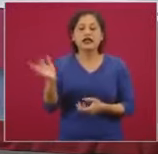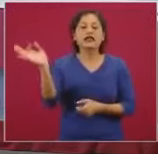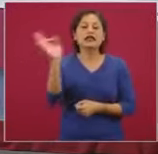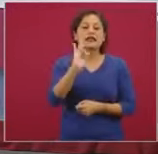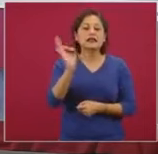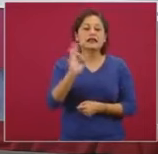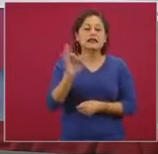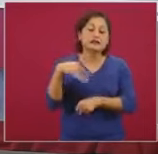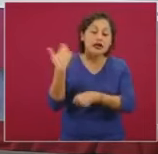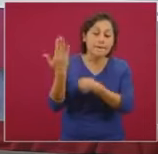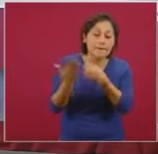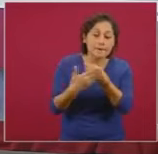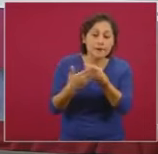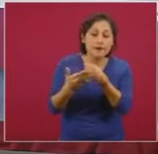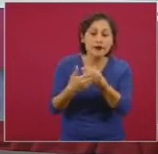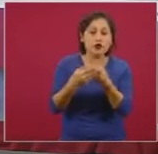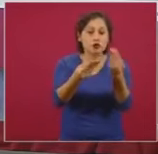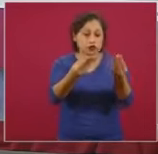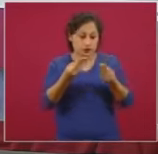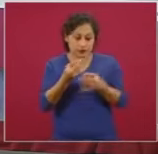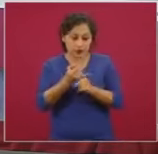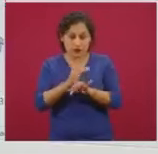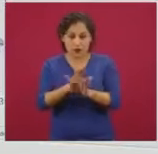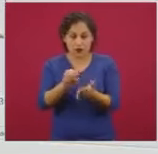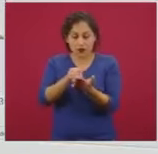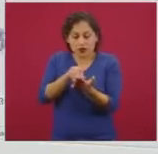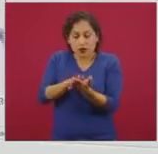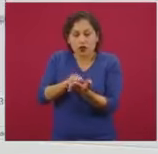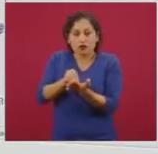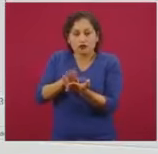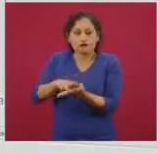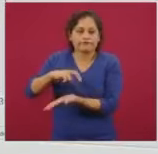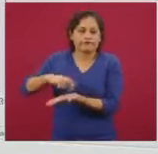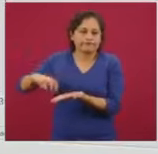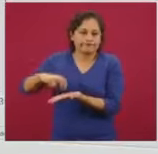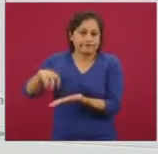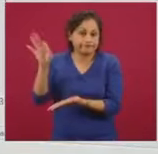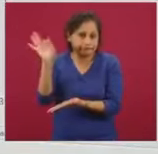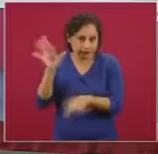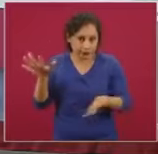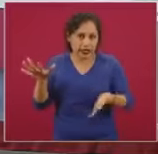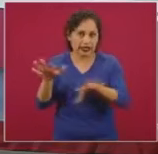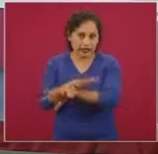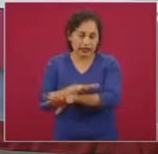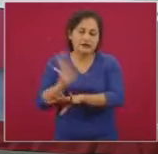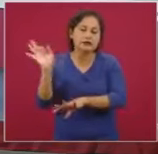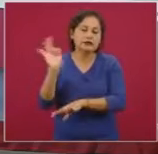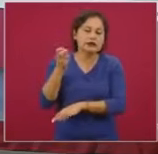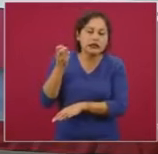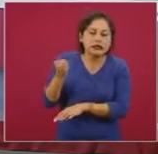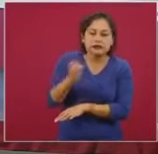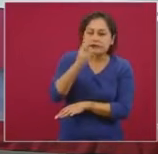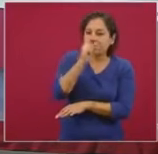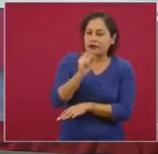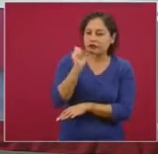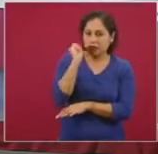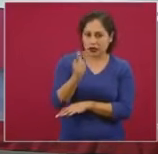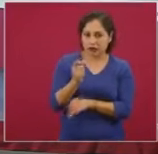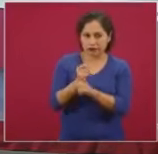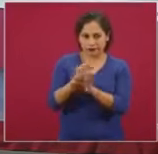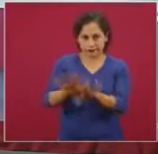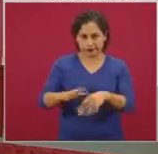vayan registrando más defunciones de estas semanas, que vayan corrigiendo esto que posiblemente sea un subregistro en las últimas dos